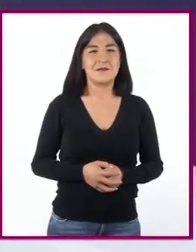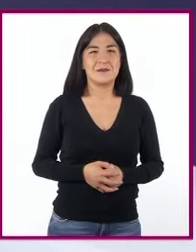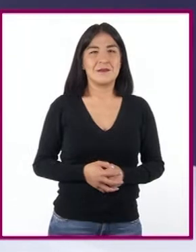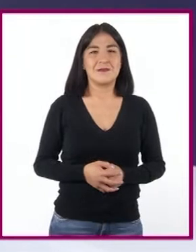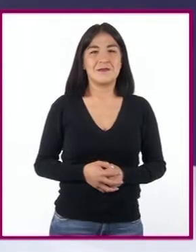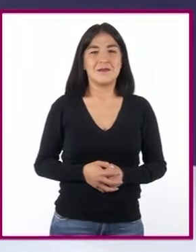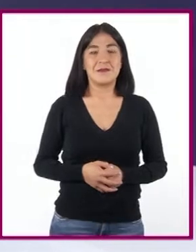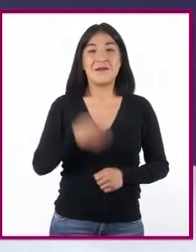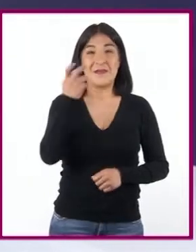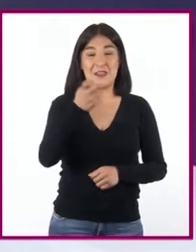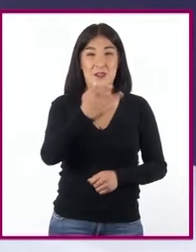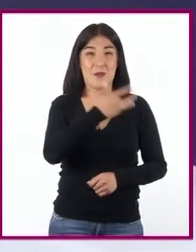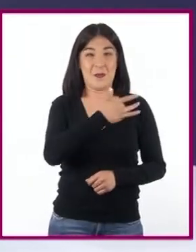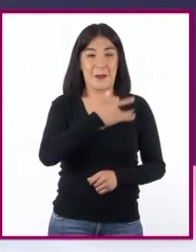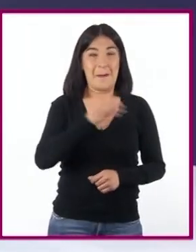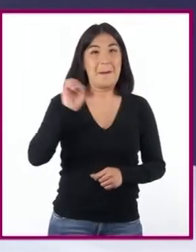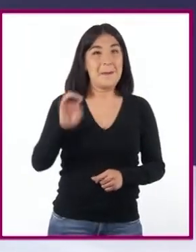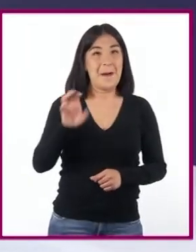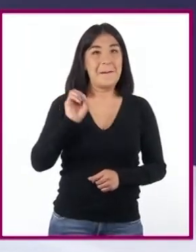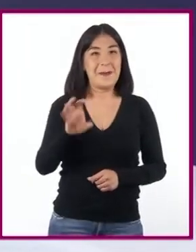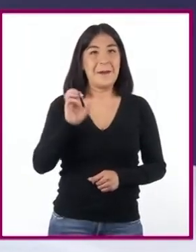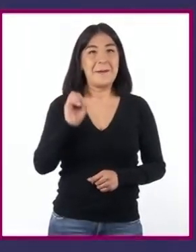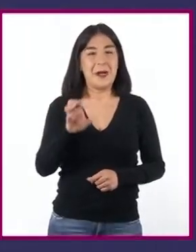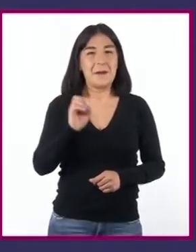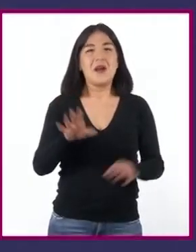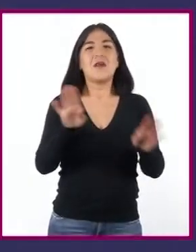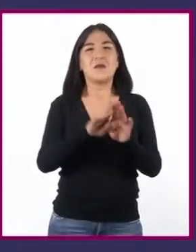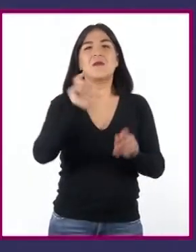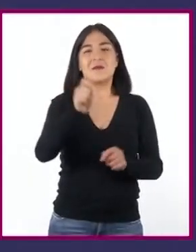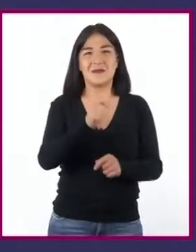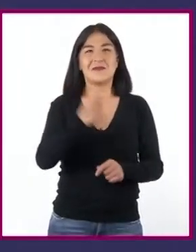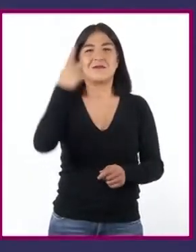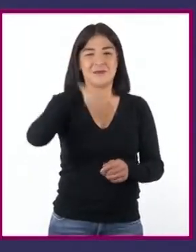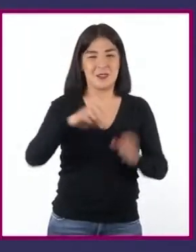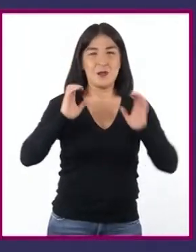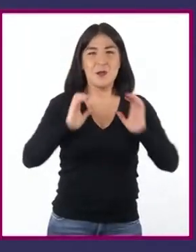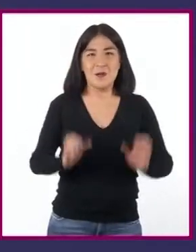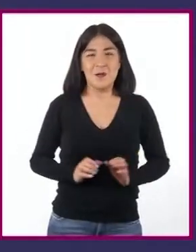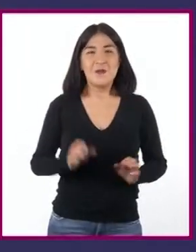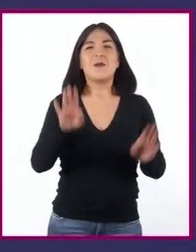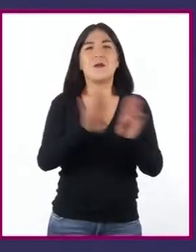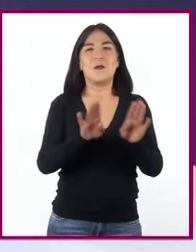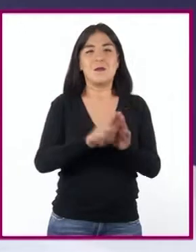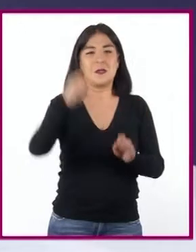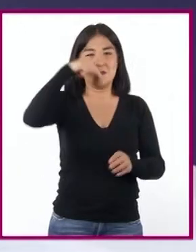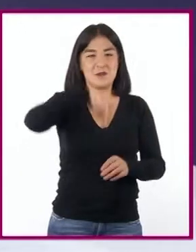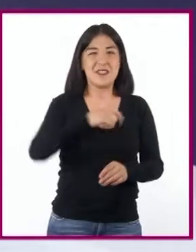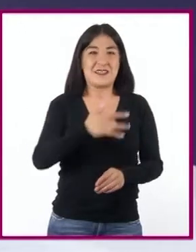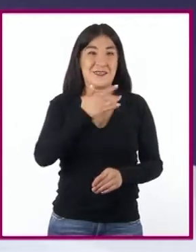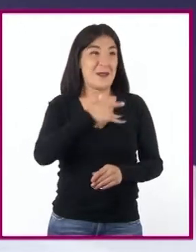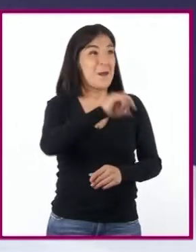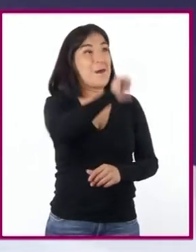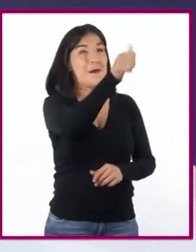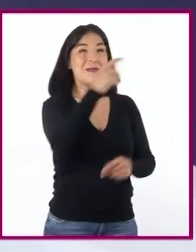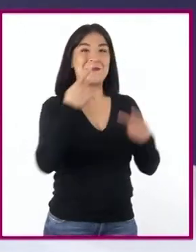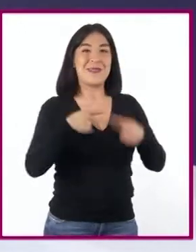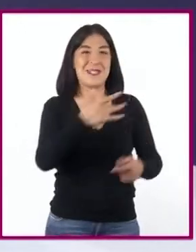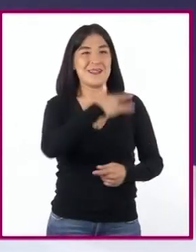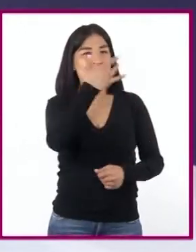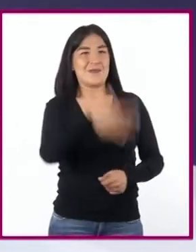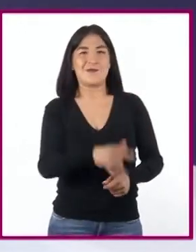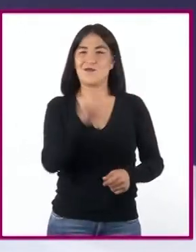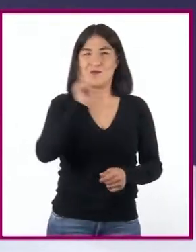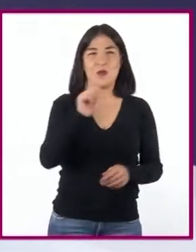La función del corazón y de todos los componentes del sistema cardiovascular no es el sentir algo por otra persona o por algo en